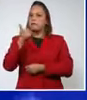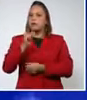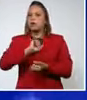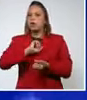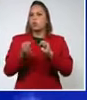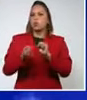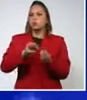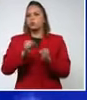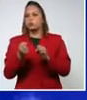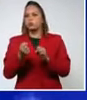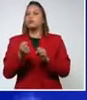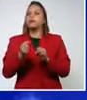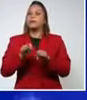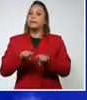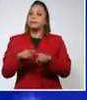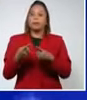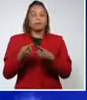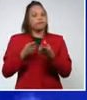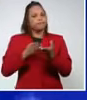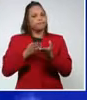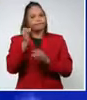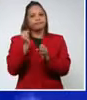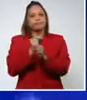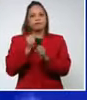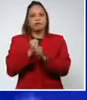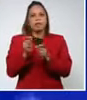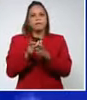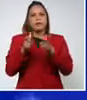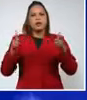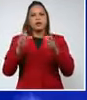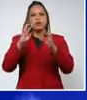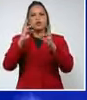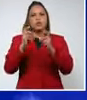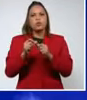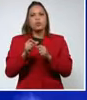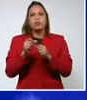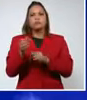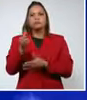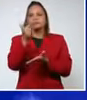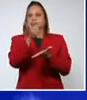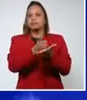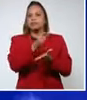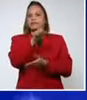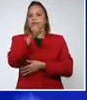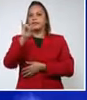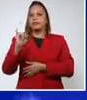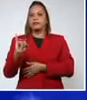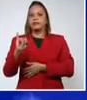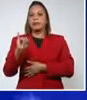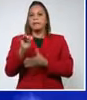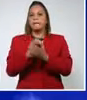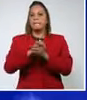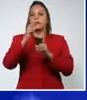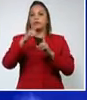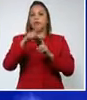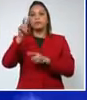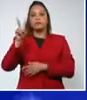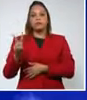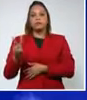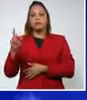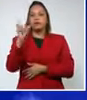enfermedad. El mayor número en el municipio cabecera, 16, Manuel Tames con 2